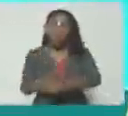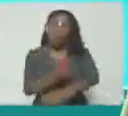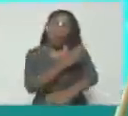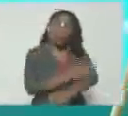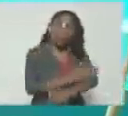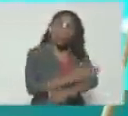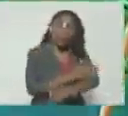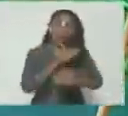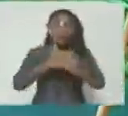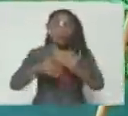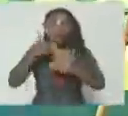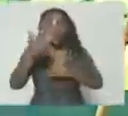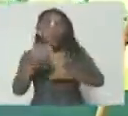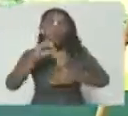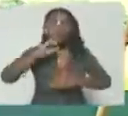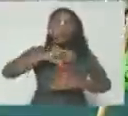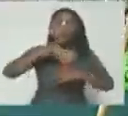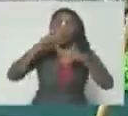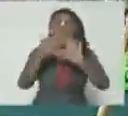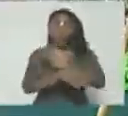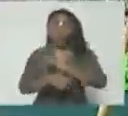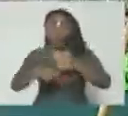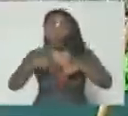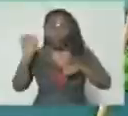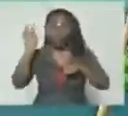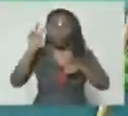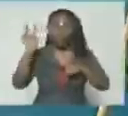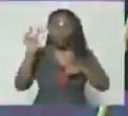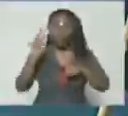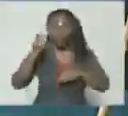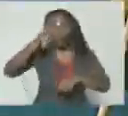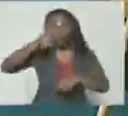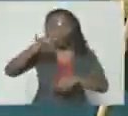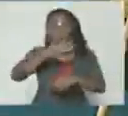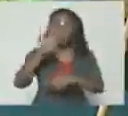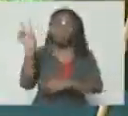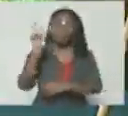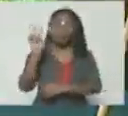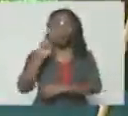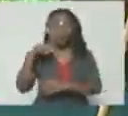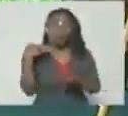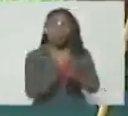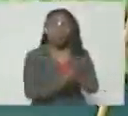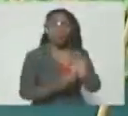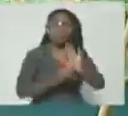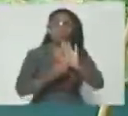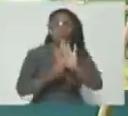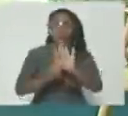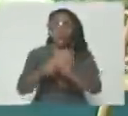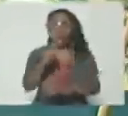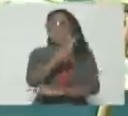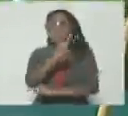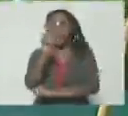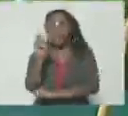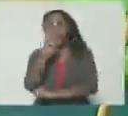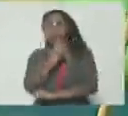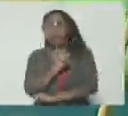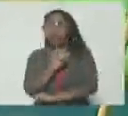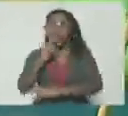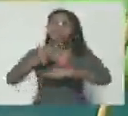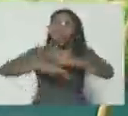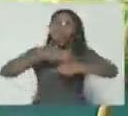después de la historia venezolana. El pueblo venezolano ha demostrado en estos 20 años de